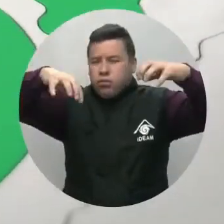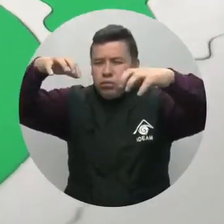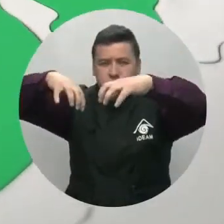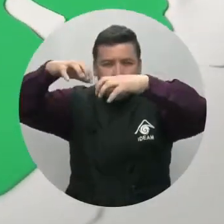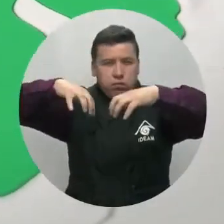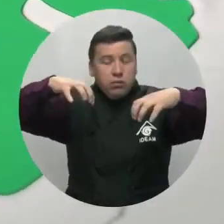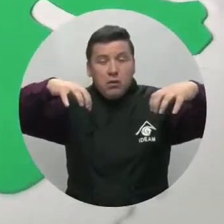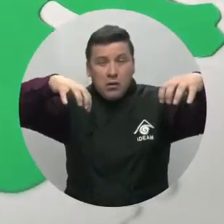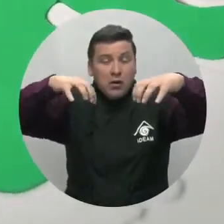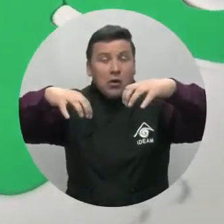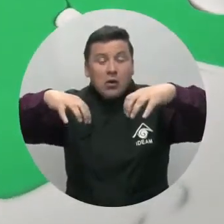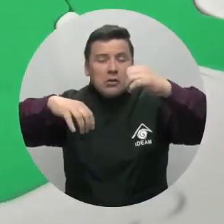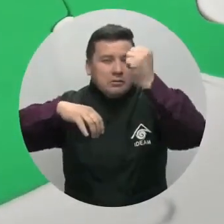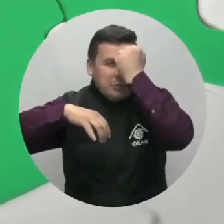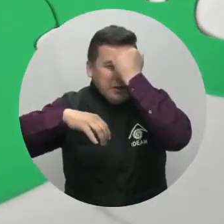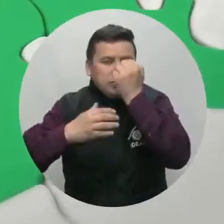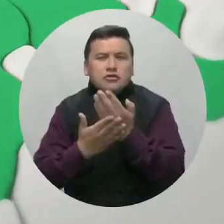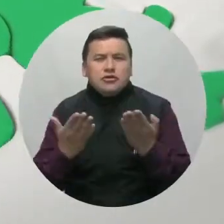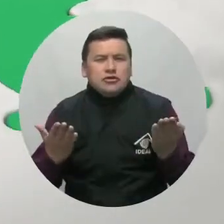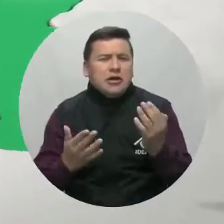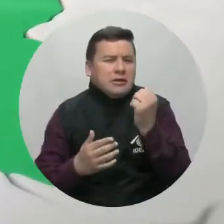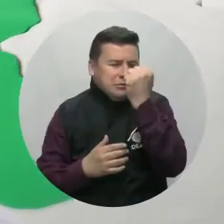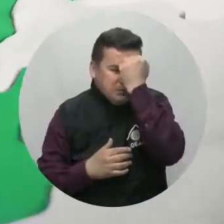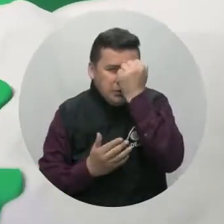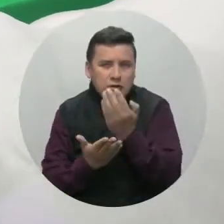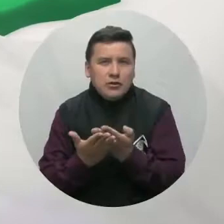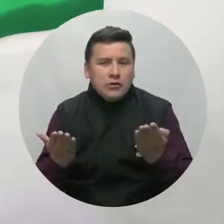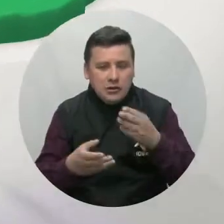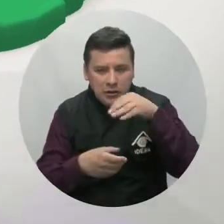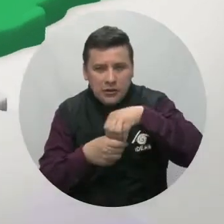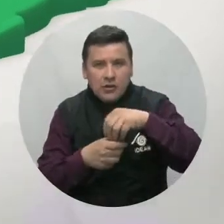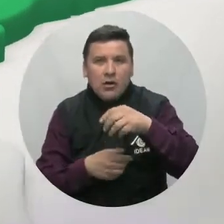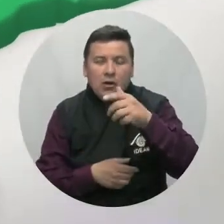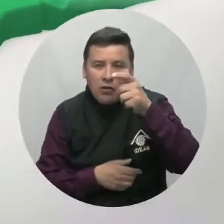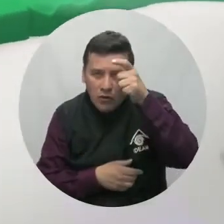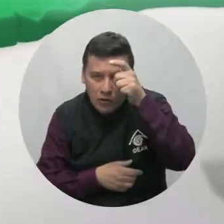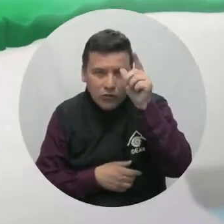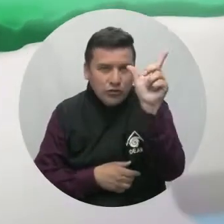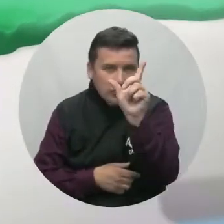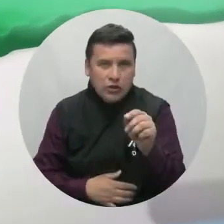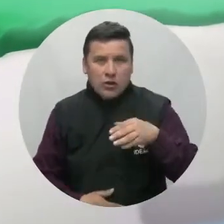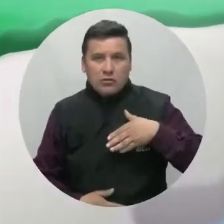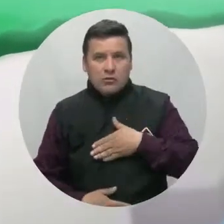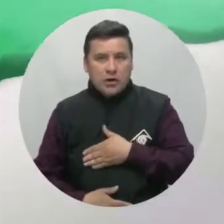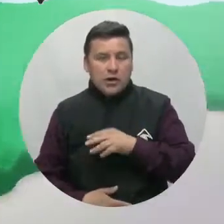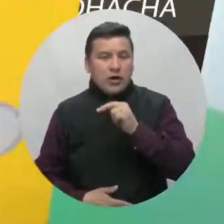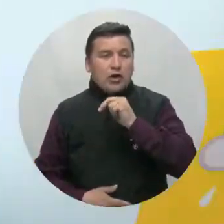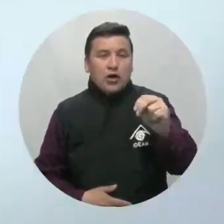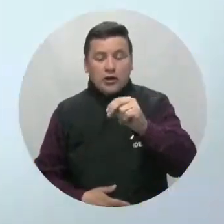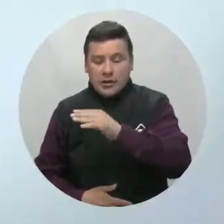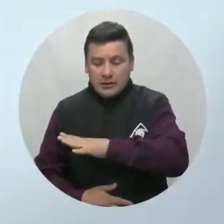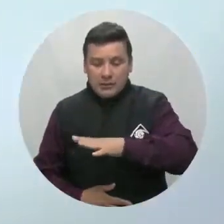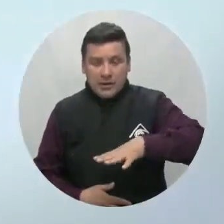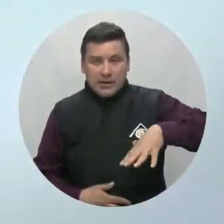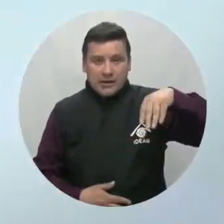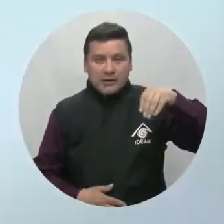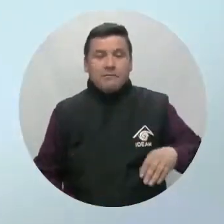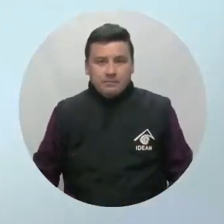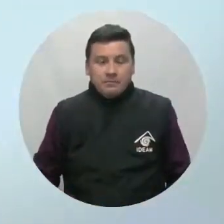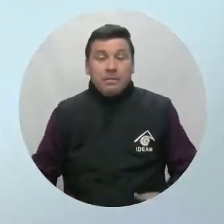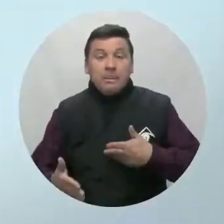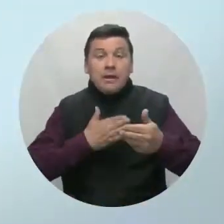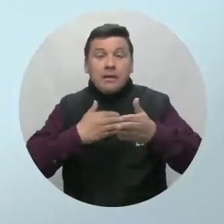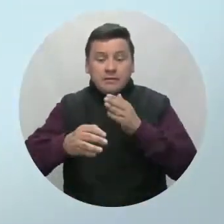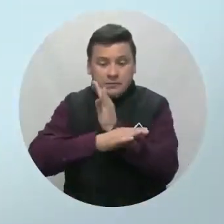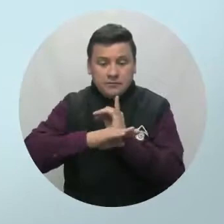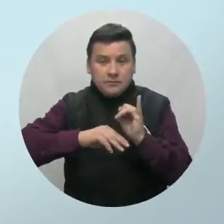presencia de lluvias en amplios sectores de la región. Las más intensas se prevén en sectores de Córdoba, Sucre, Bolívar y norte del Magdalena.